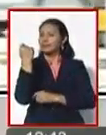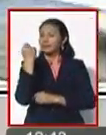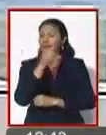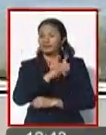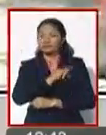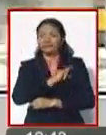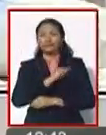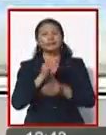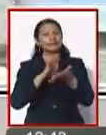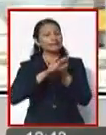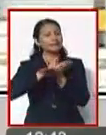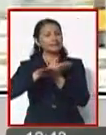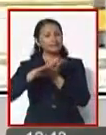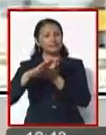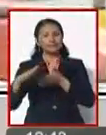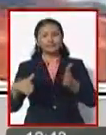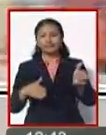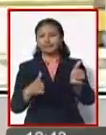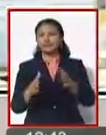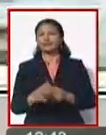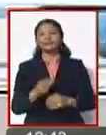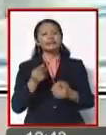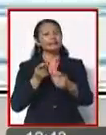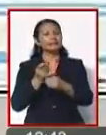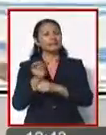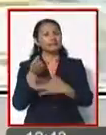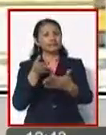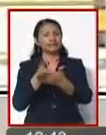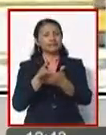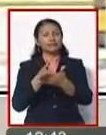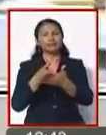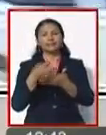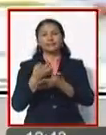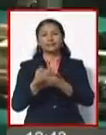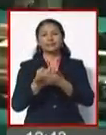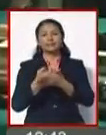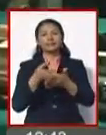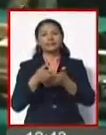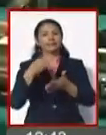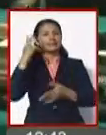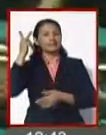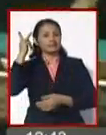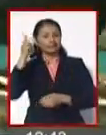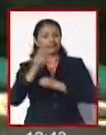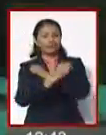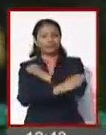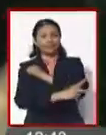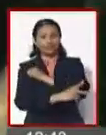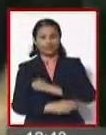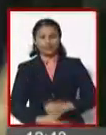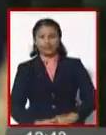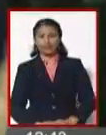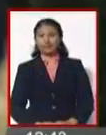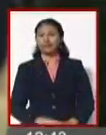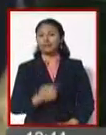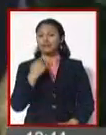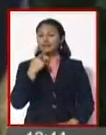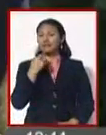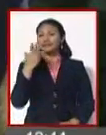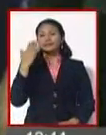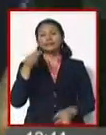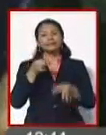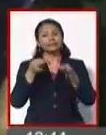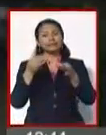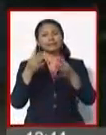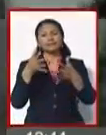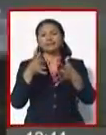reflexionen y que logren desbloquear, porque también esto afecta económicamente al país. El ministro de Gobierno, Carlos Romero, se refirió al bloqueo